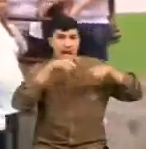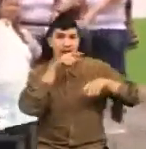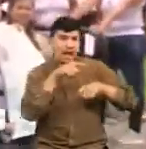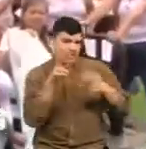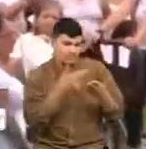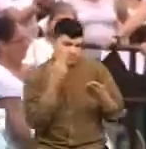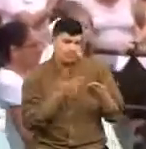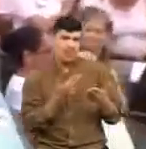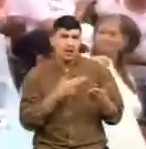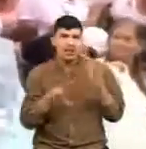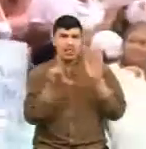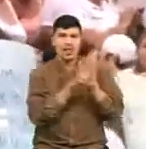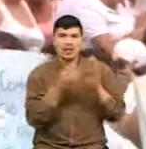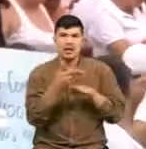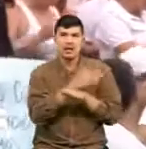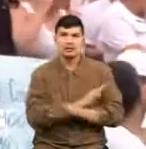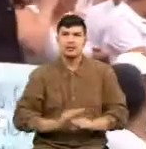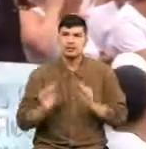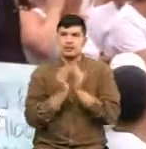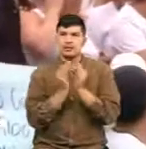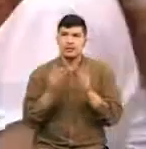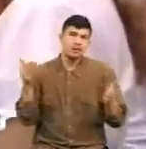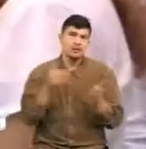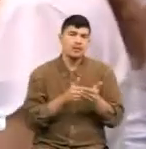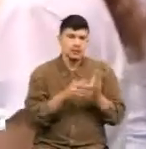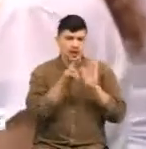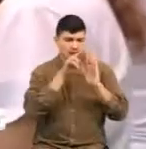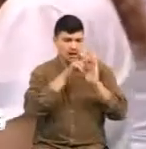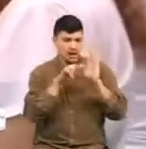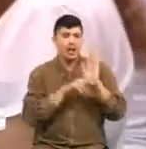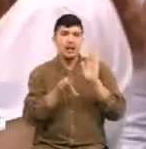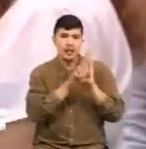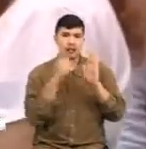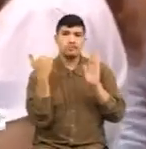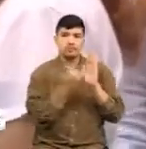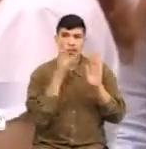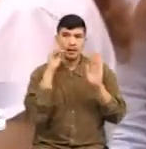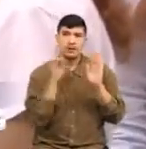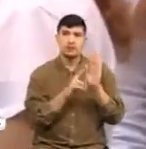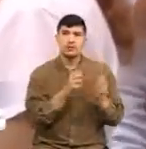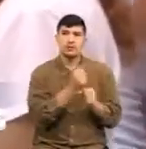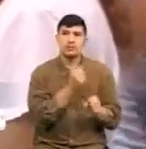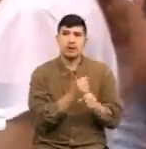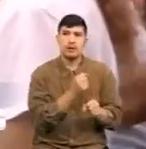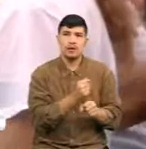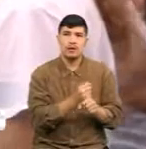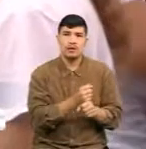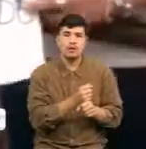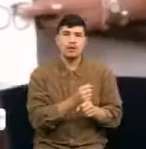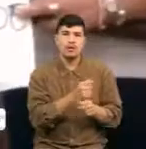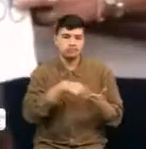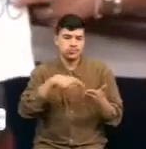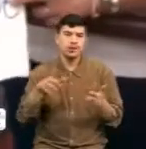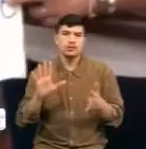el incidente de nulidad presentado por el ICBF contra la sentencia que reconoció que existe un contrato de trabajo entre las madres comunitarias y